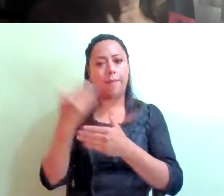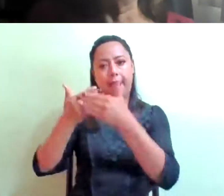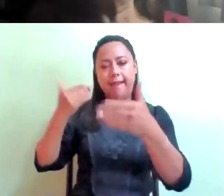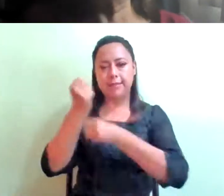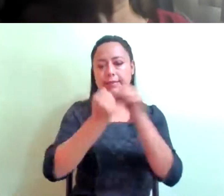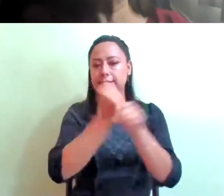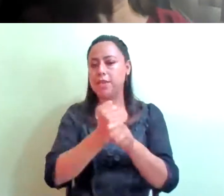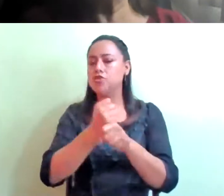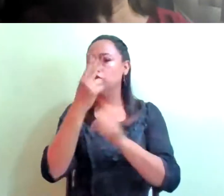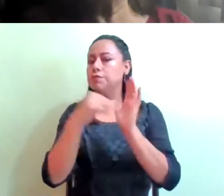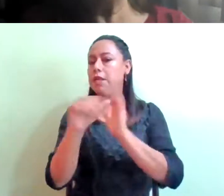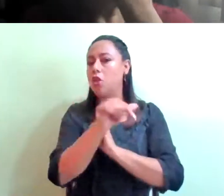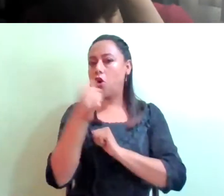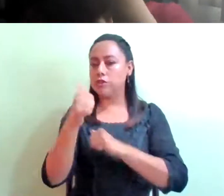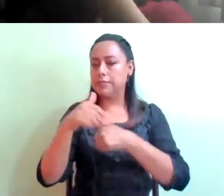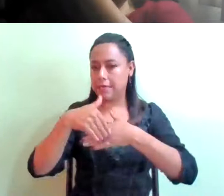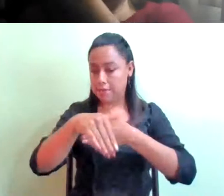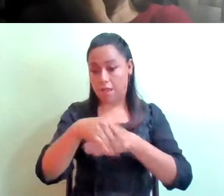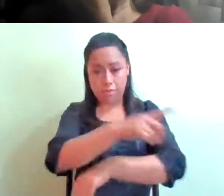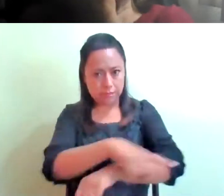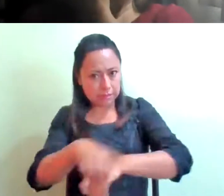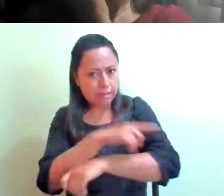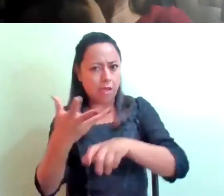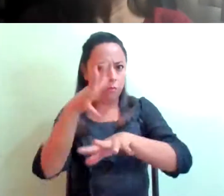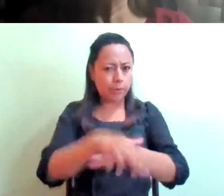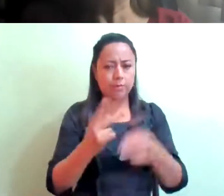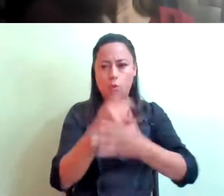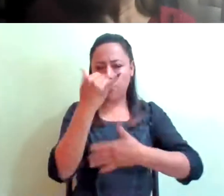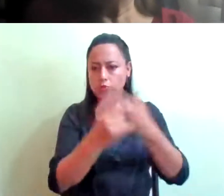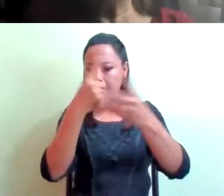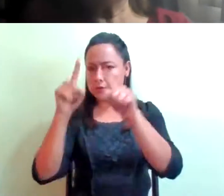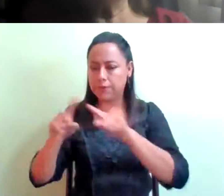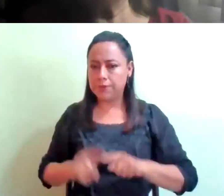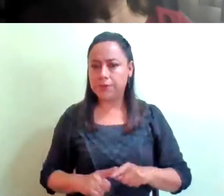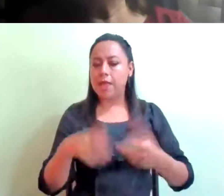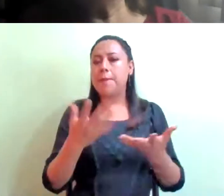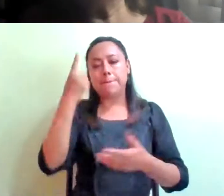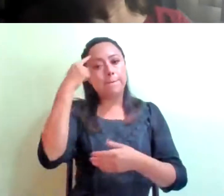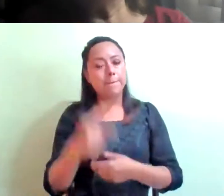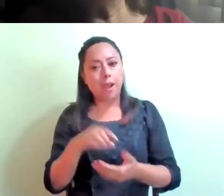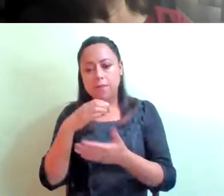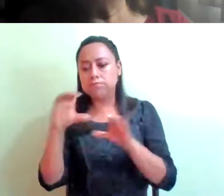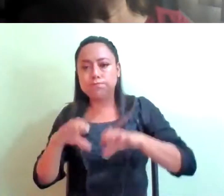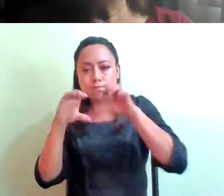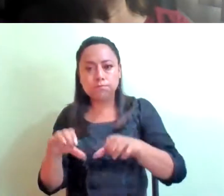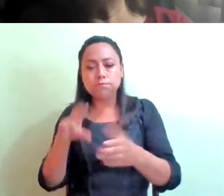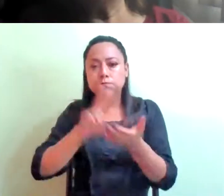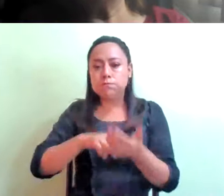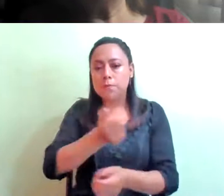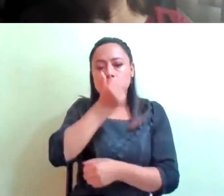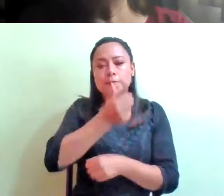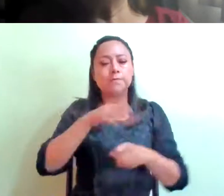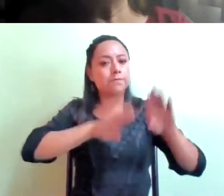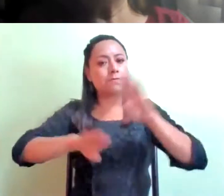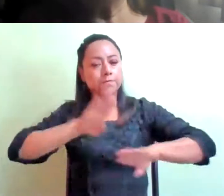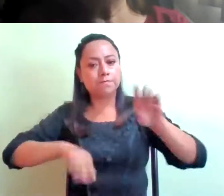Ha diseñado e implementado importantes proyectos relacionados a la conservación y de biodiversidad y el combate a la